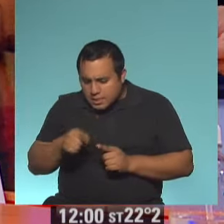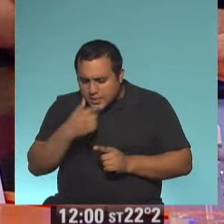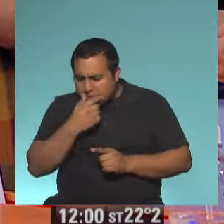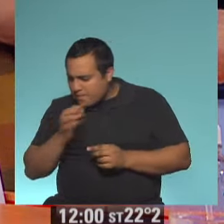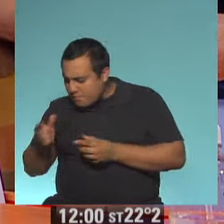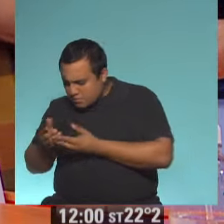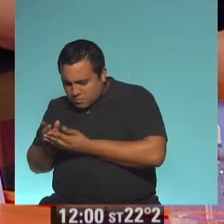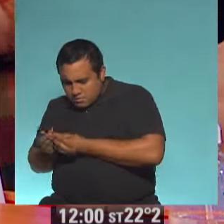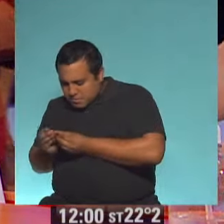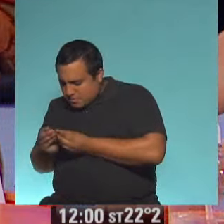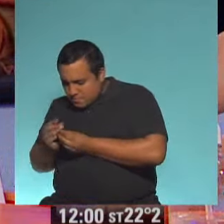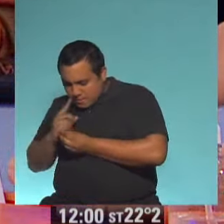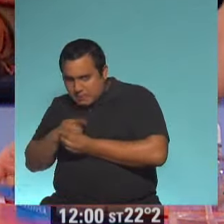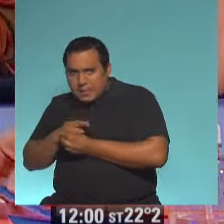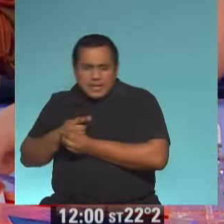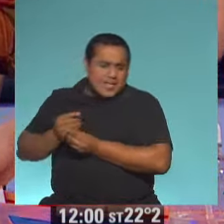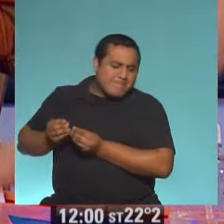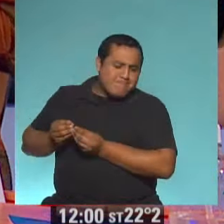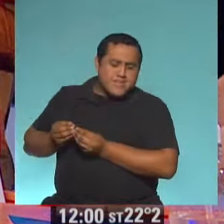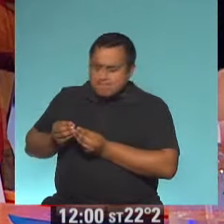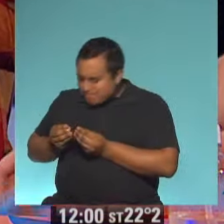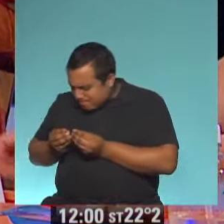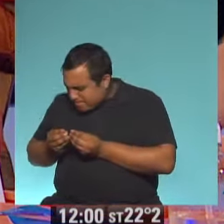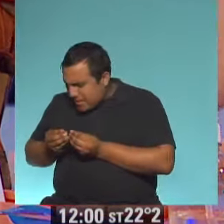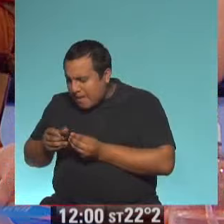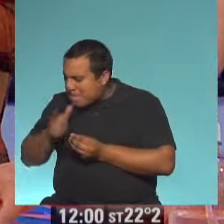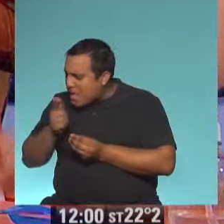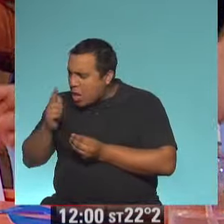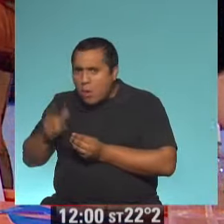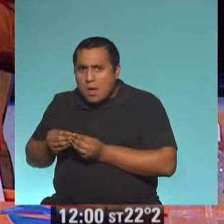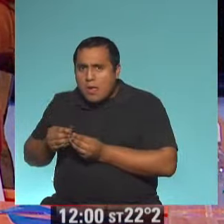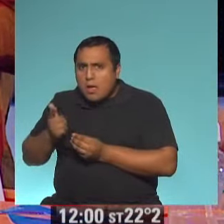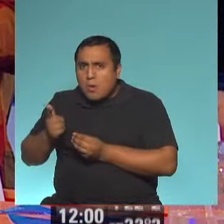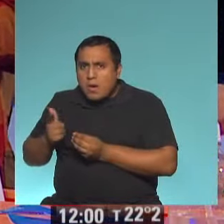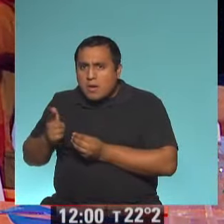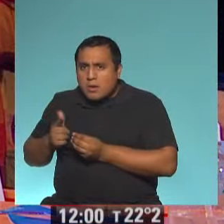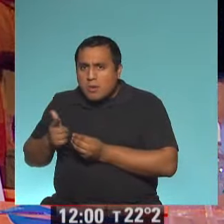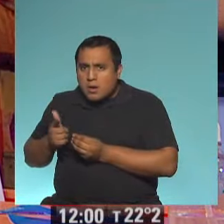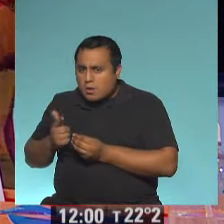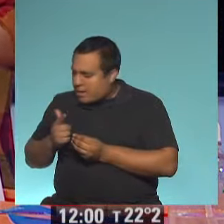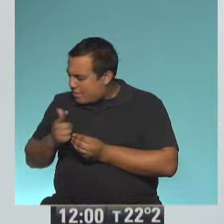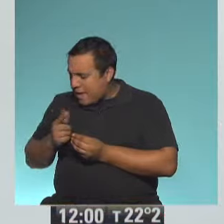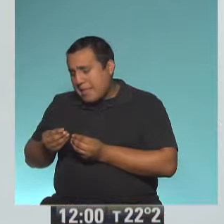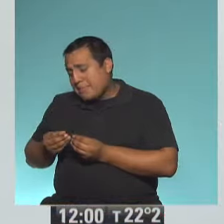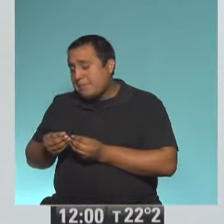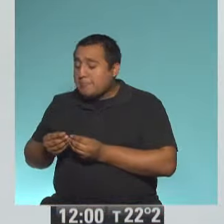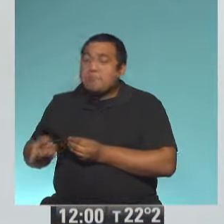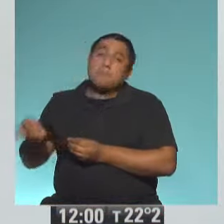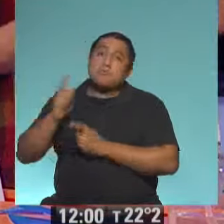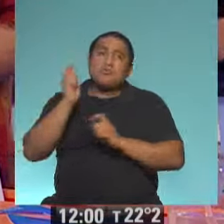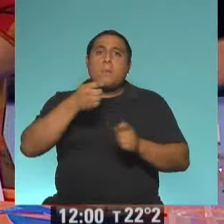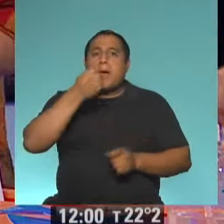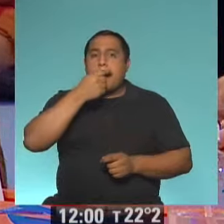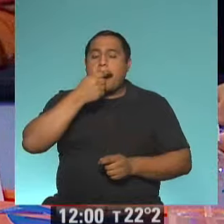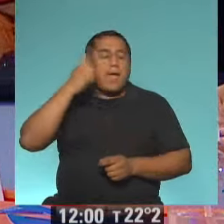tres. Ay, me parece que no tengo nada de esto. ¿No? No, no tengo nada. Bueno, pasa Baus. Uy,